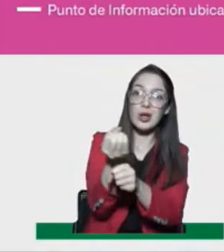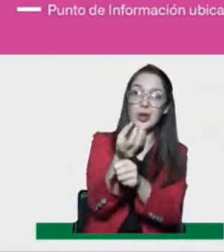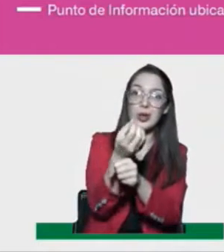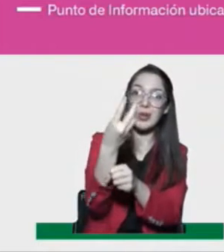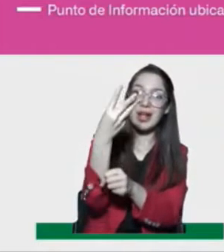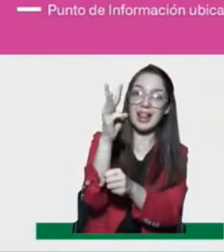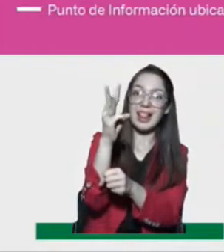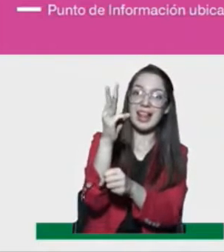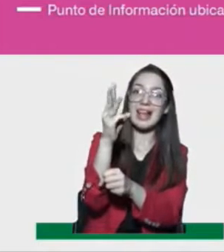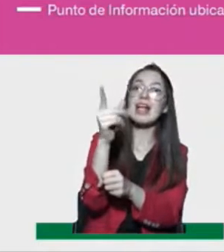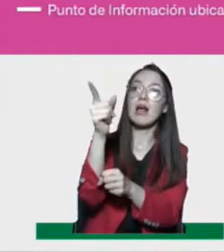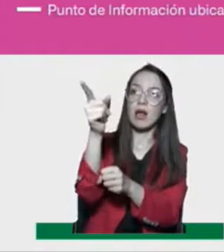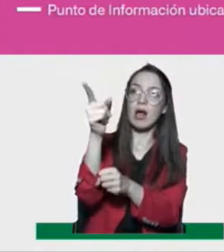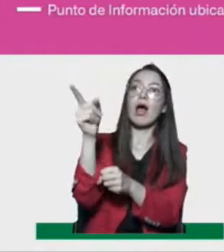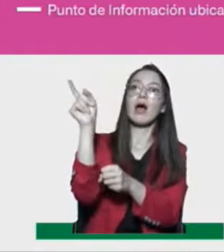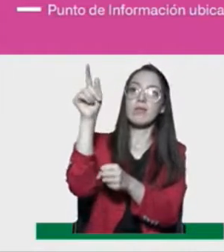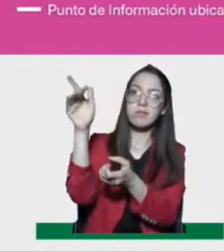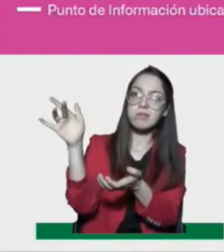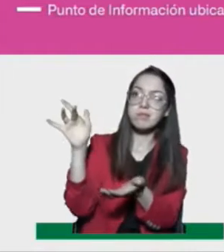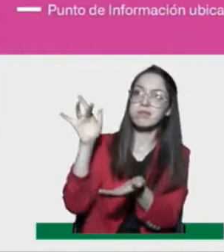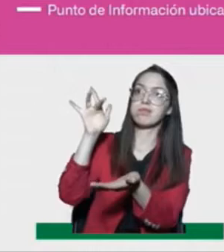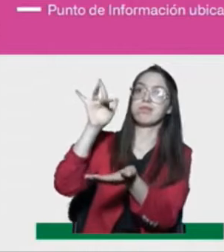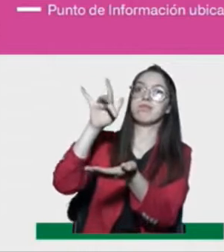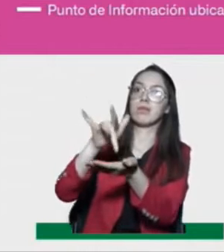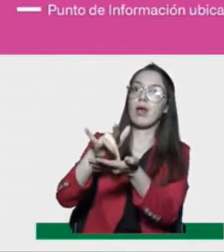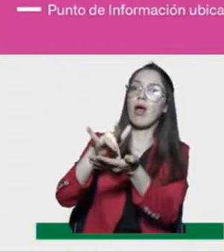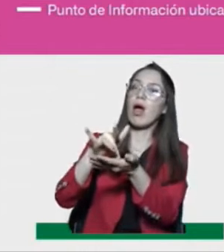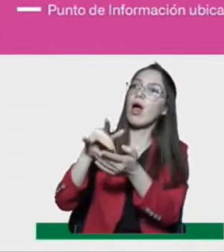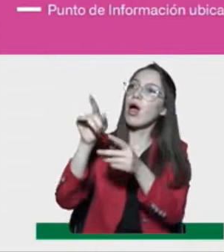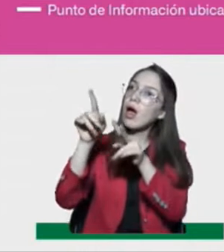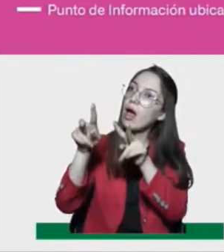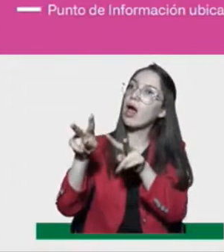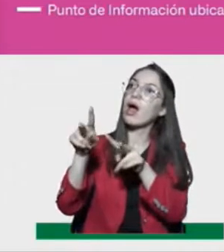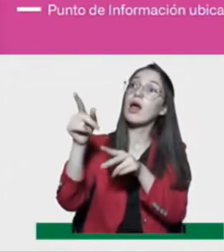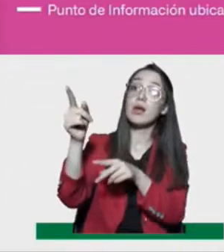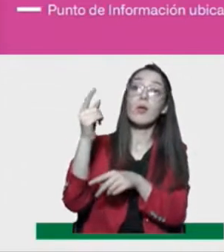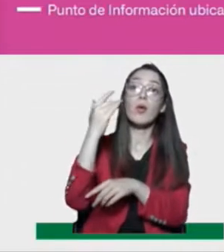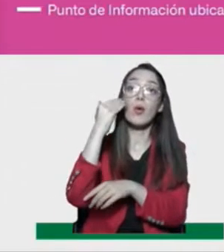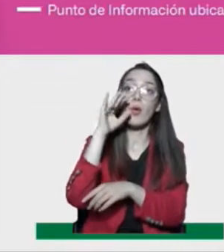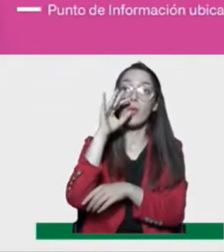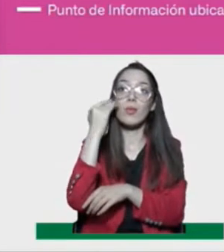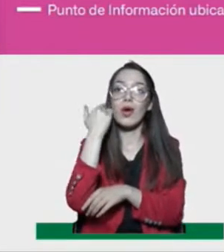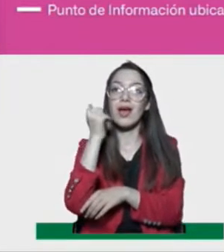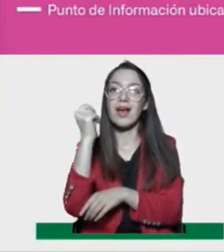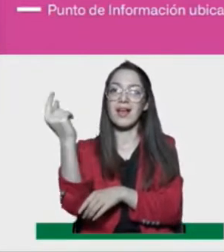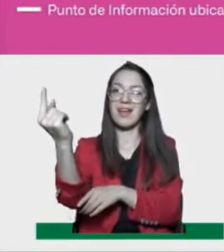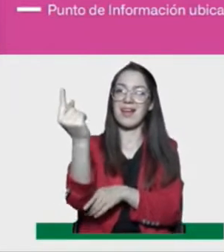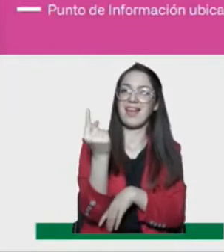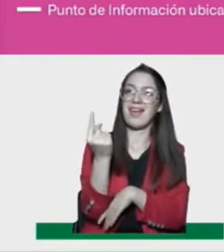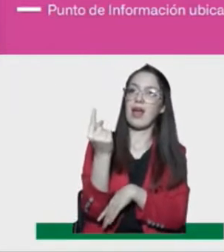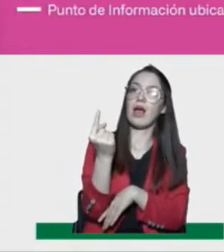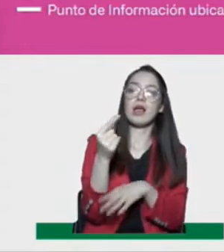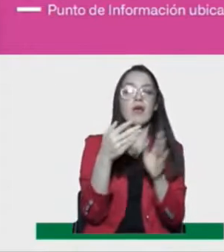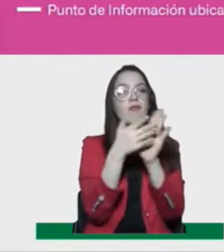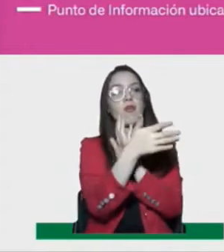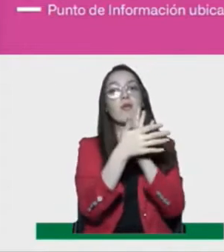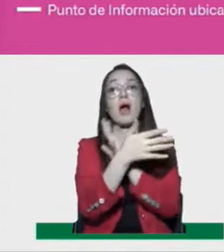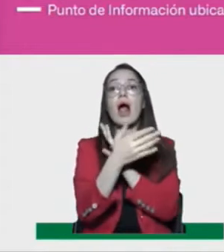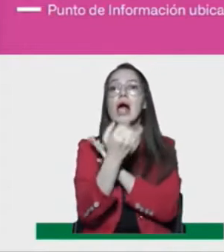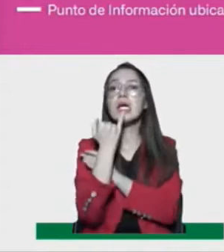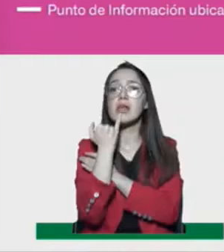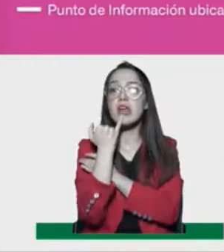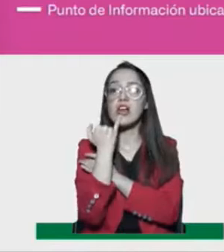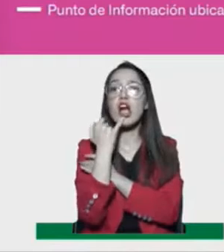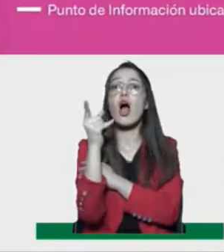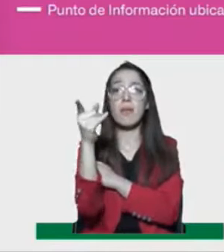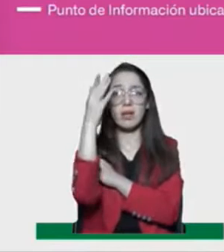sitios obligados para quien llegue a Medellín. Ahí tenemos una informadora también de manejo de diferentes idiomas y todo